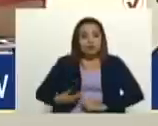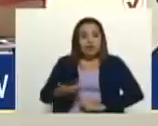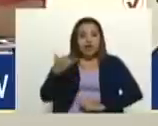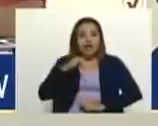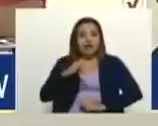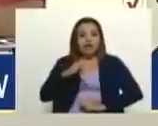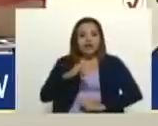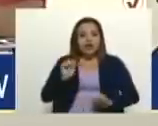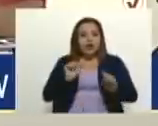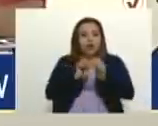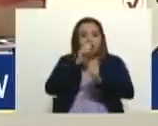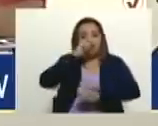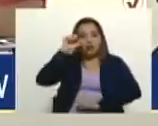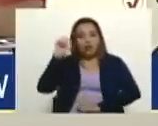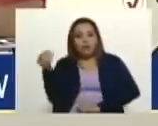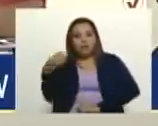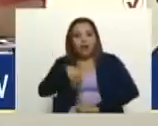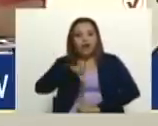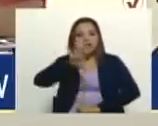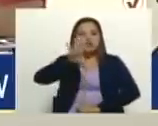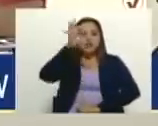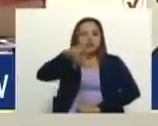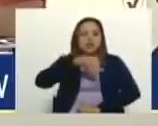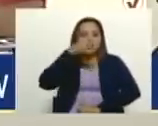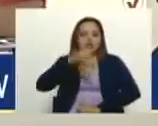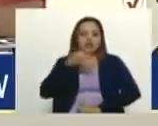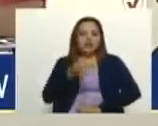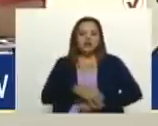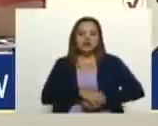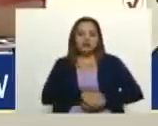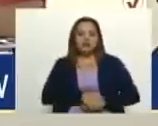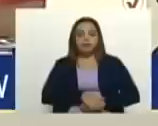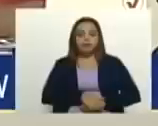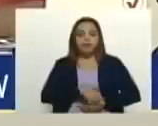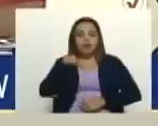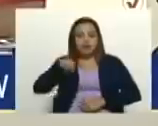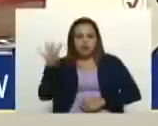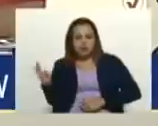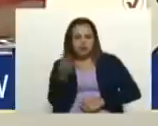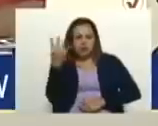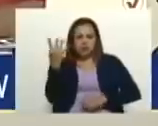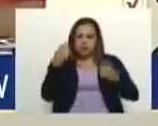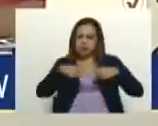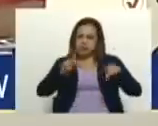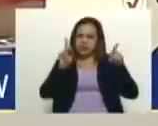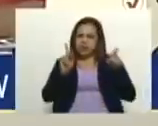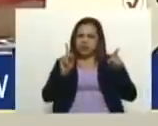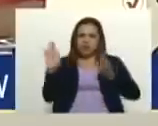Más a las 5 de la tarde. El programa, y esta es la cuarta, o el cuarto